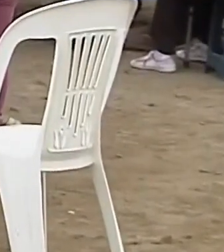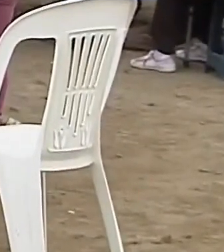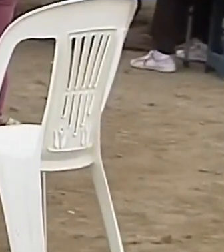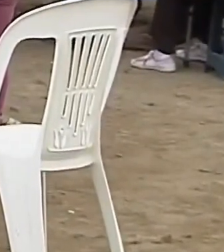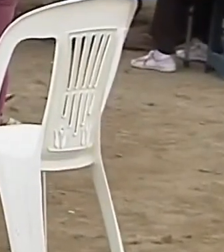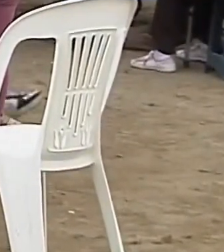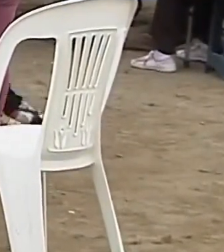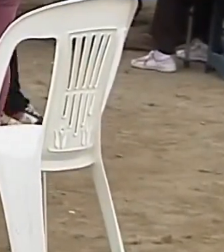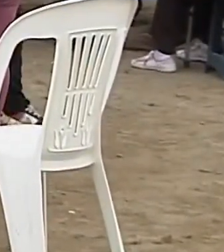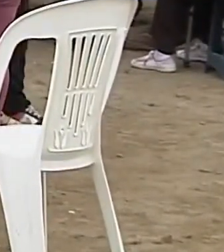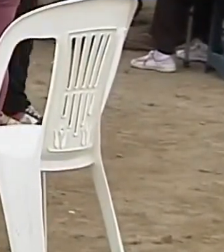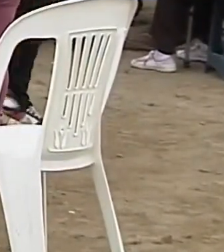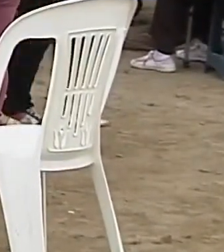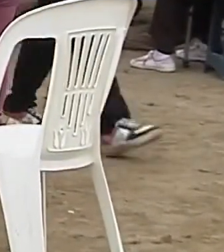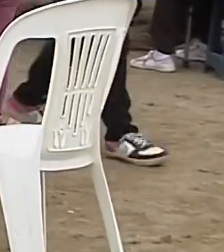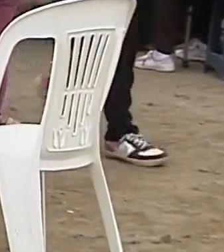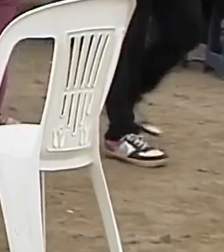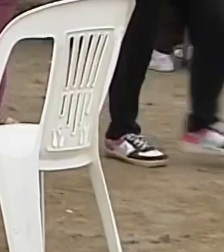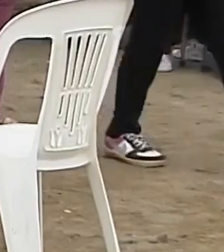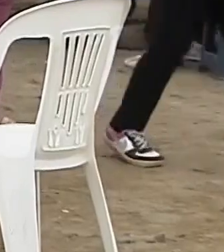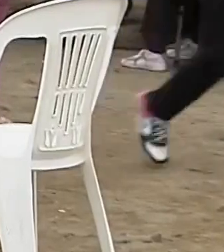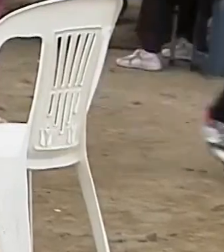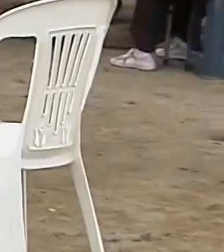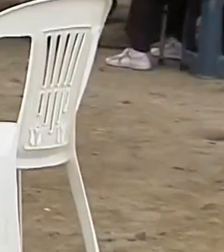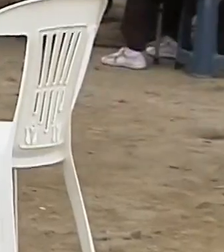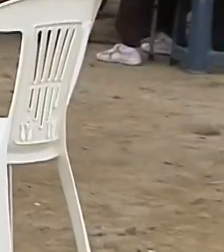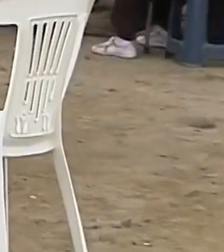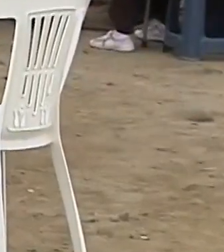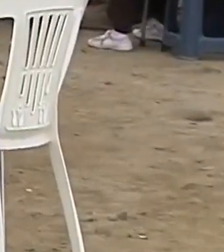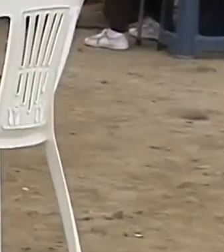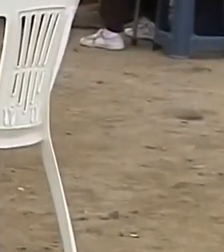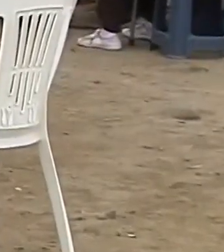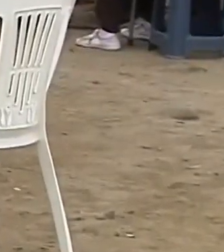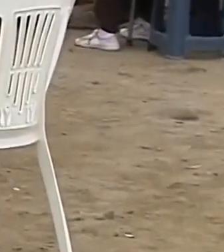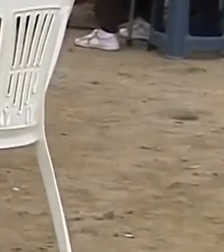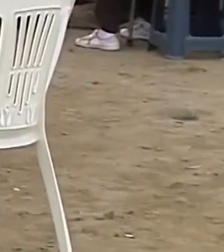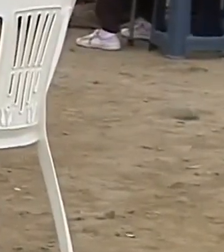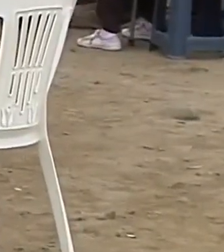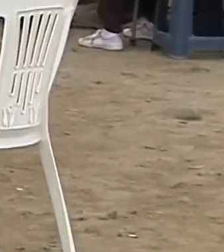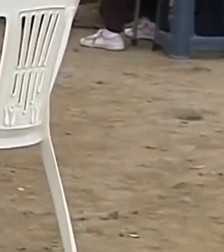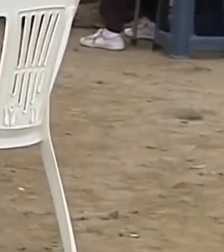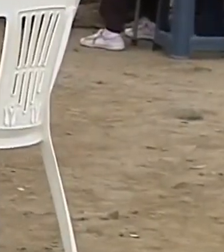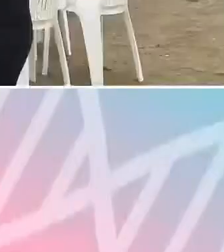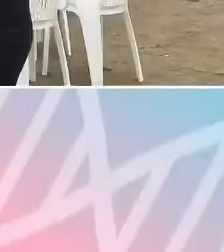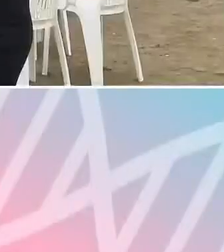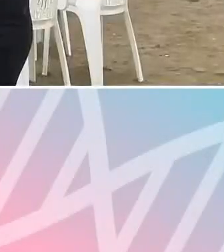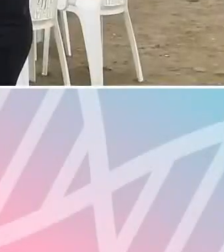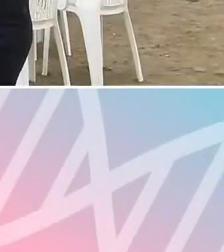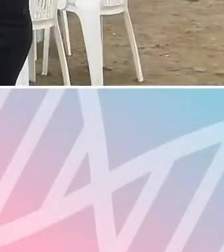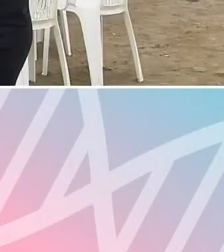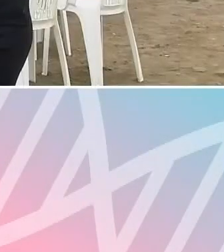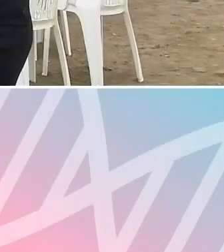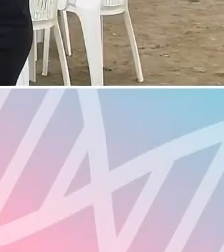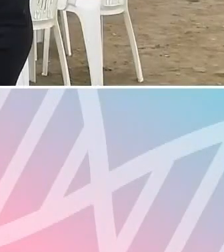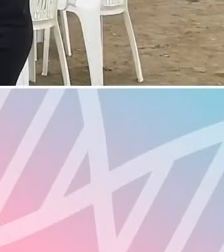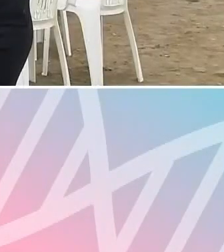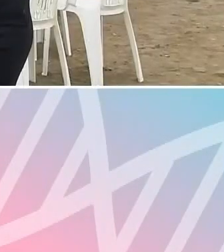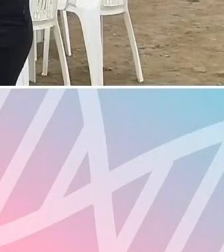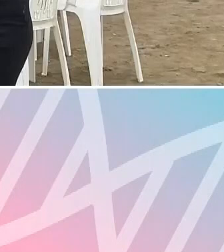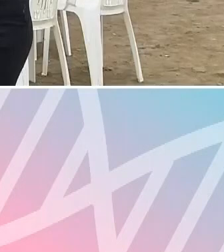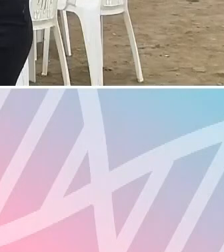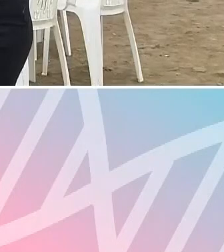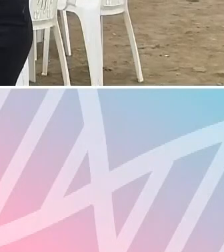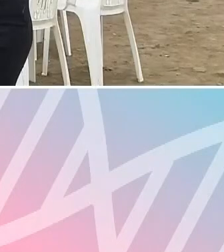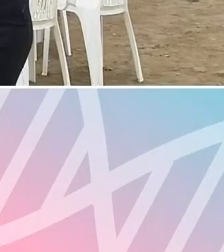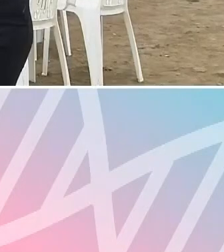seguir, obviamente, desarrollando información siempre certera para el público en general, doctores. Así es, Aura. Y bueno, no hay tiempo para más. Yo creo que